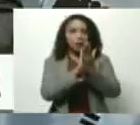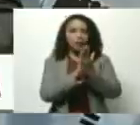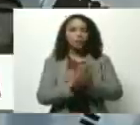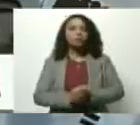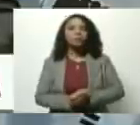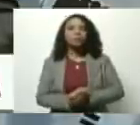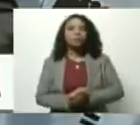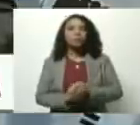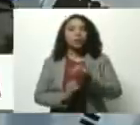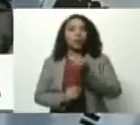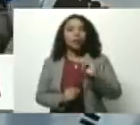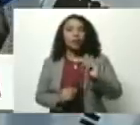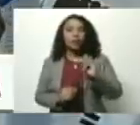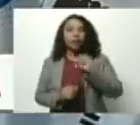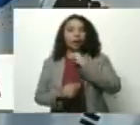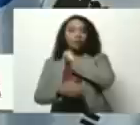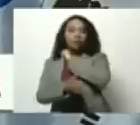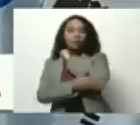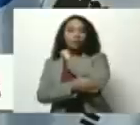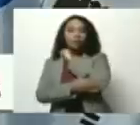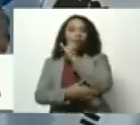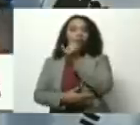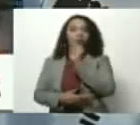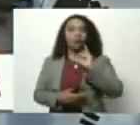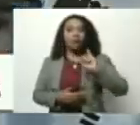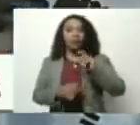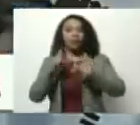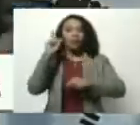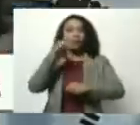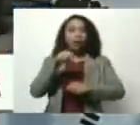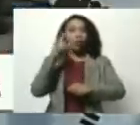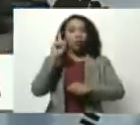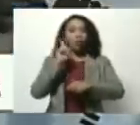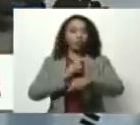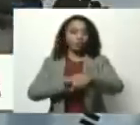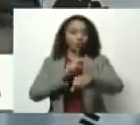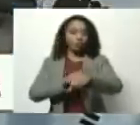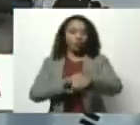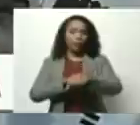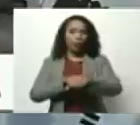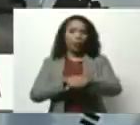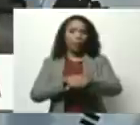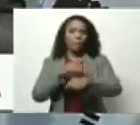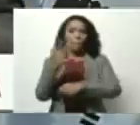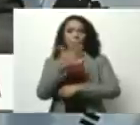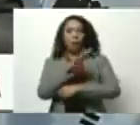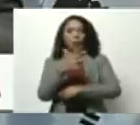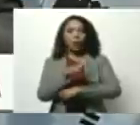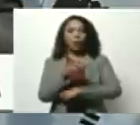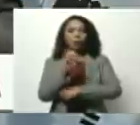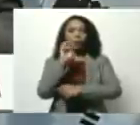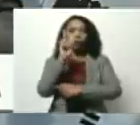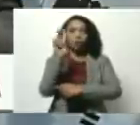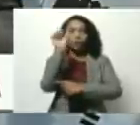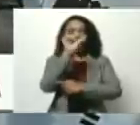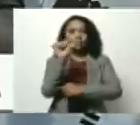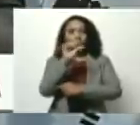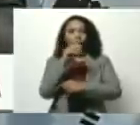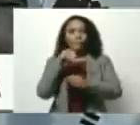frontotemporal izquierda y codo izquierdo, teniendo también un periodo de curación de aproximadamente